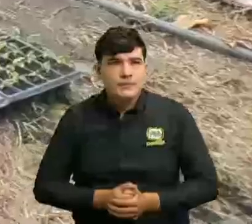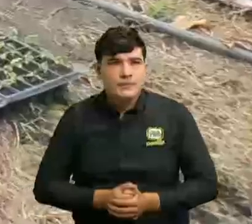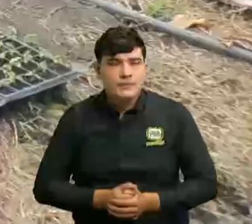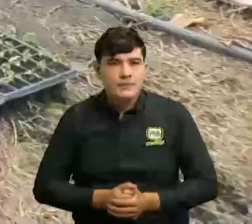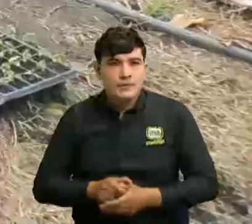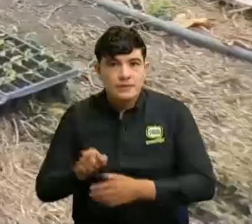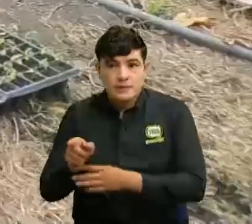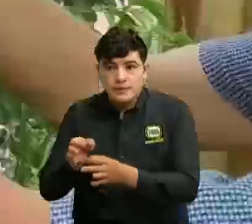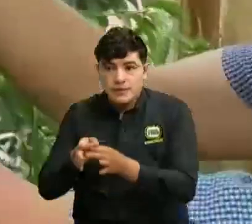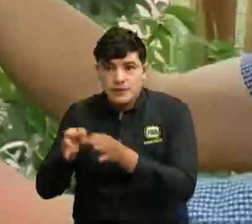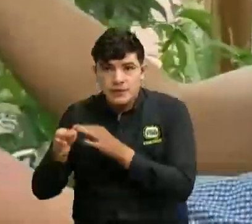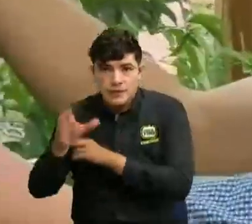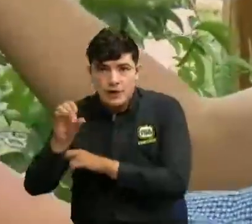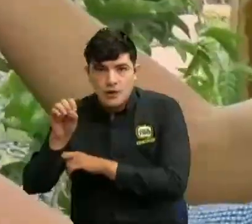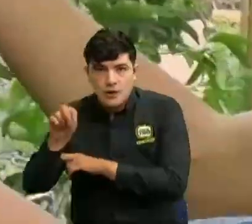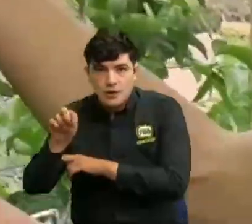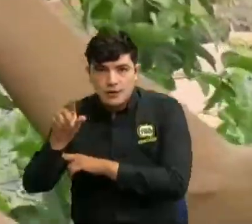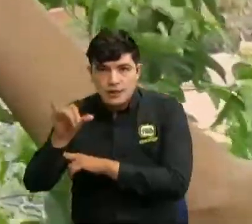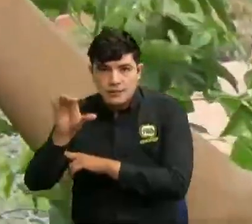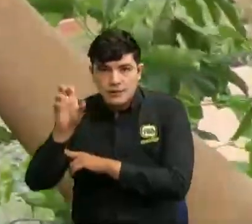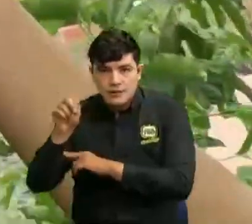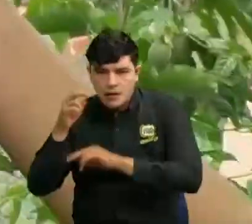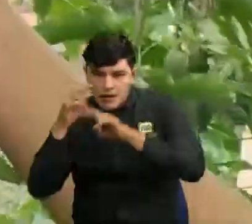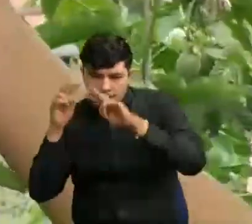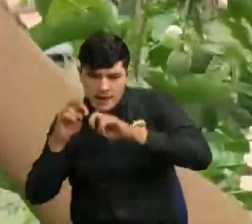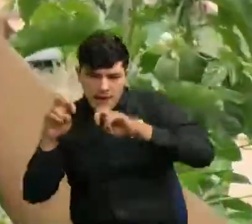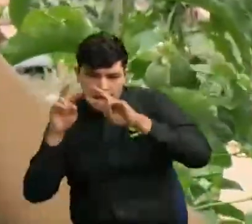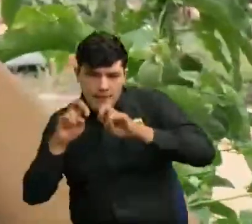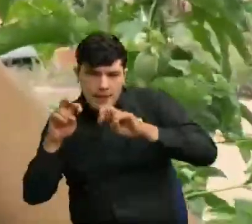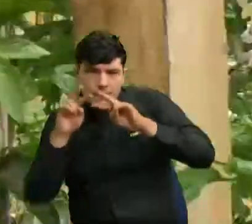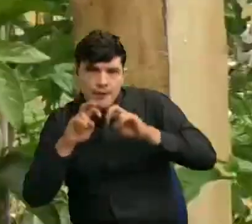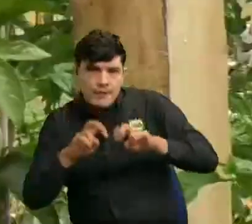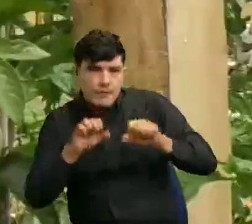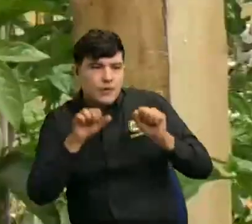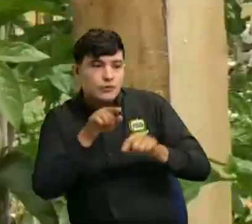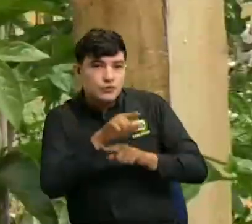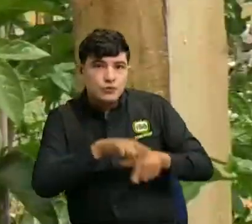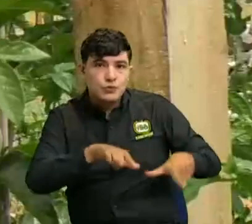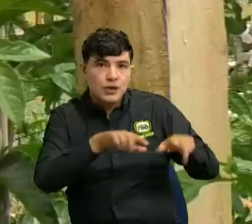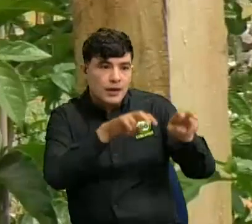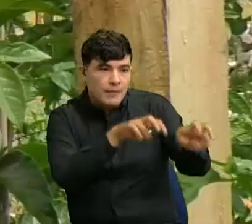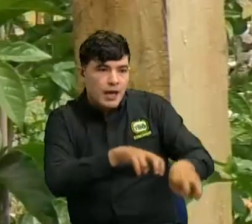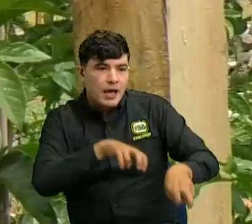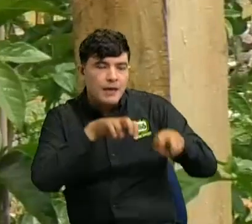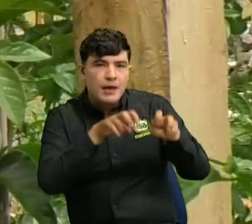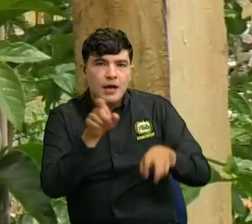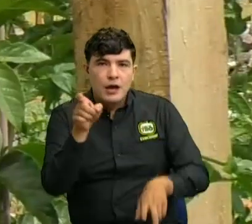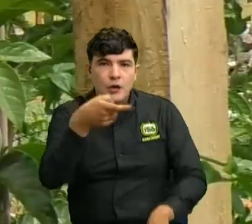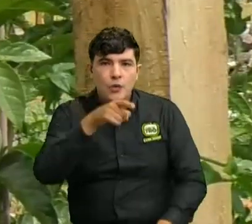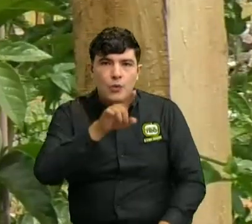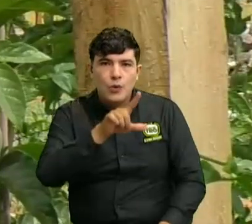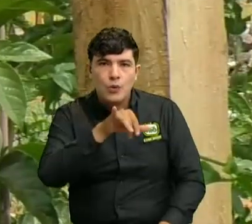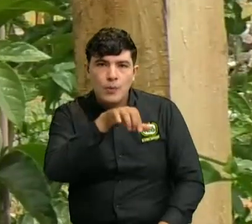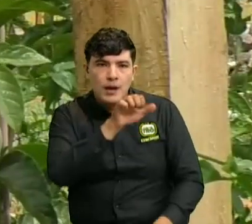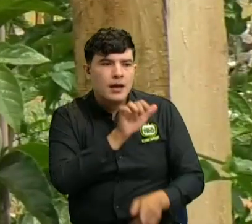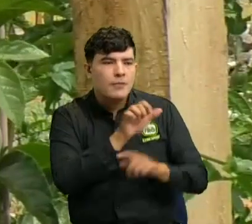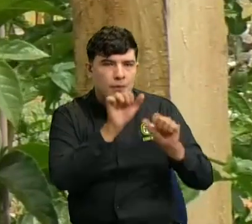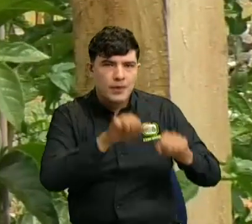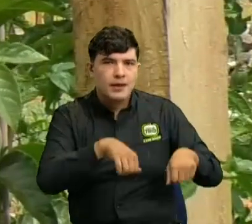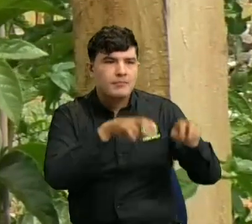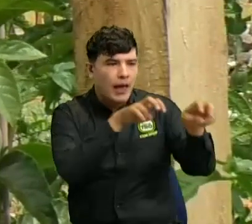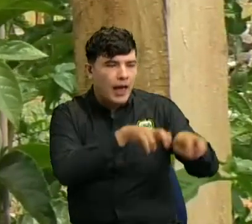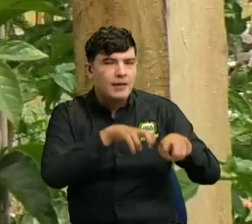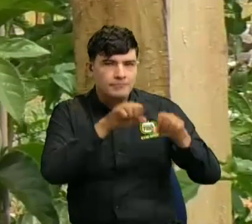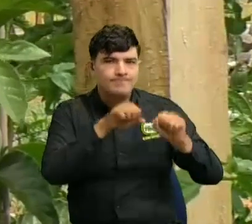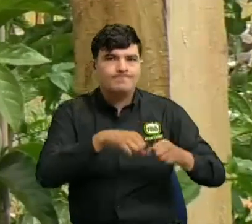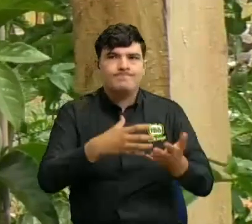que busca implementar el cultivo de glup a tipo exportación la idea es proyectarnos a que la región se